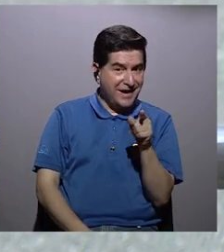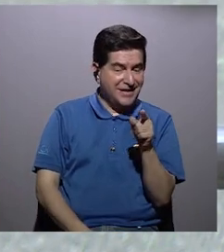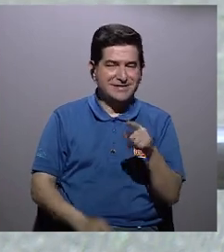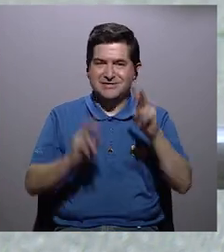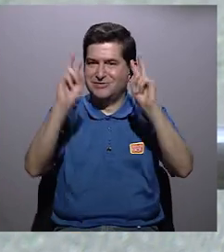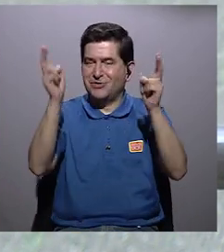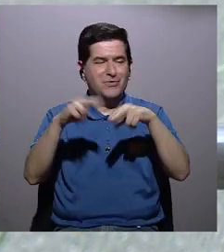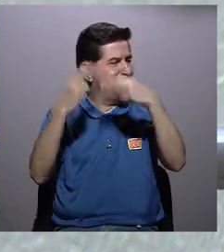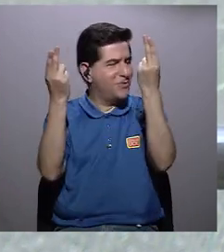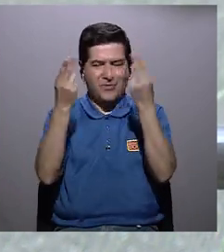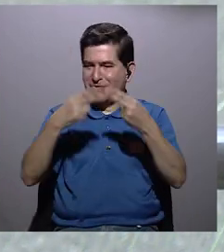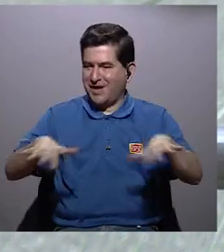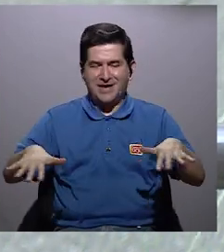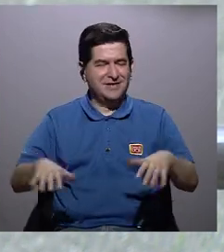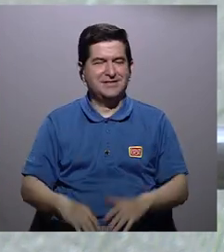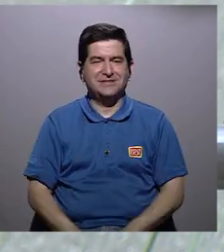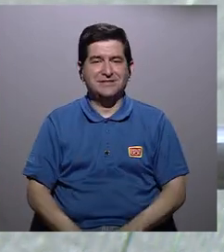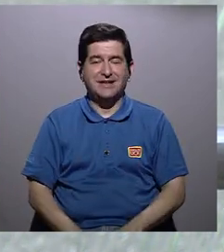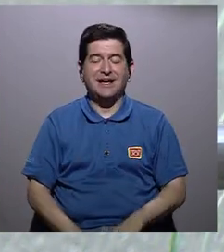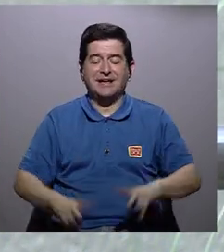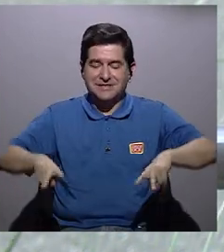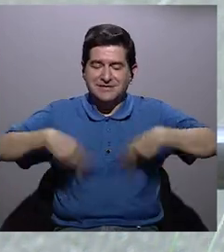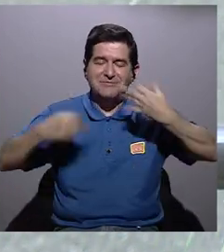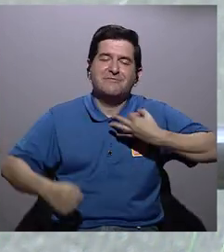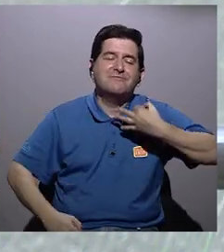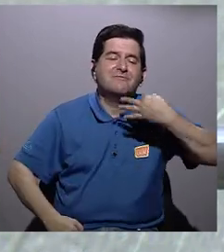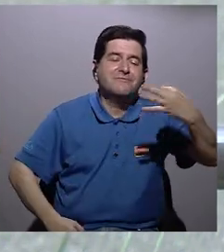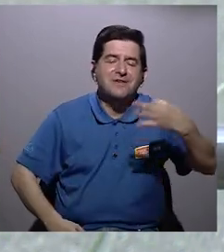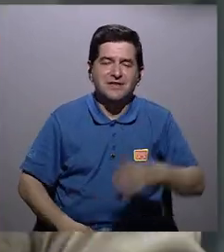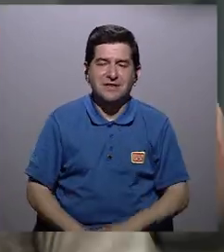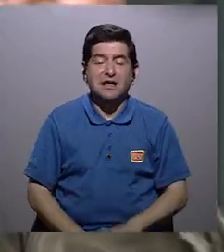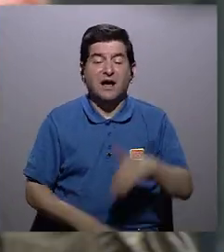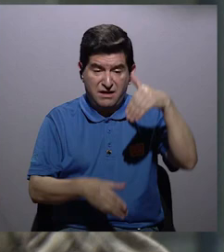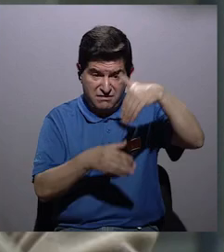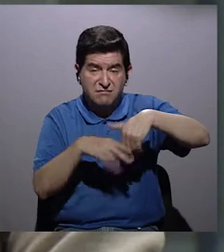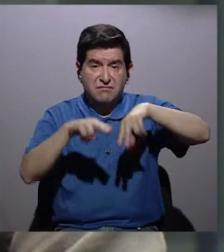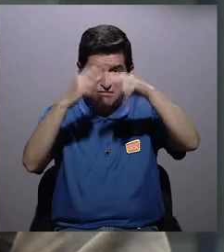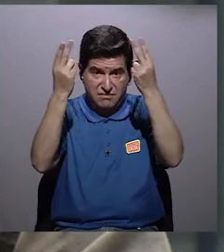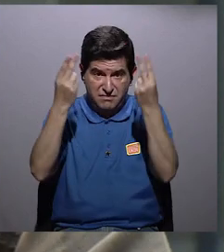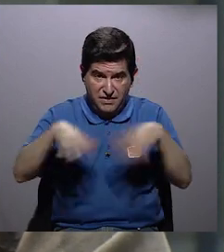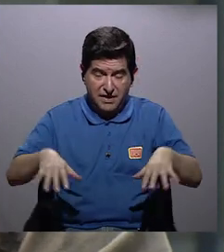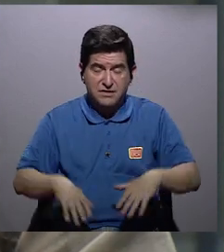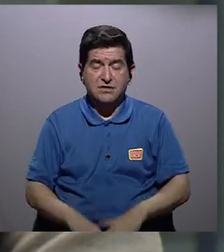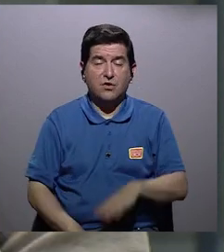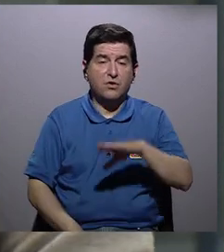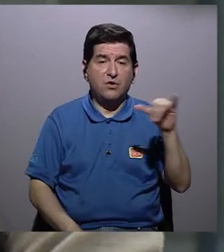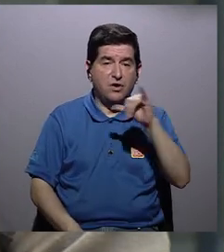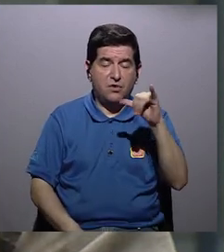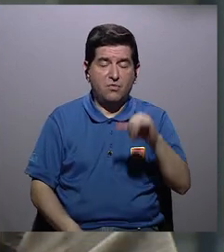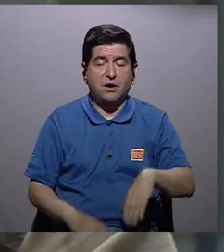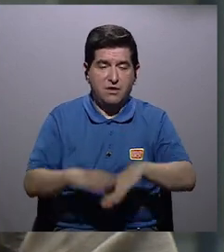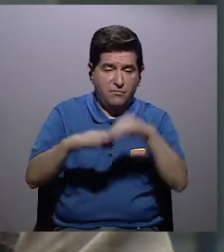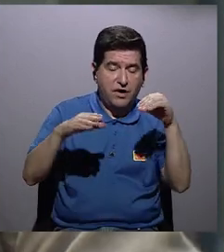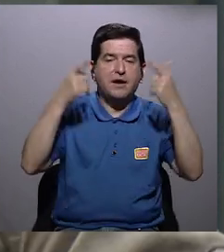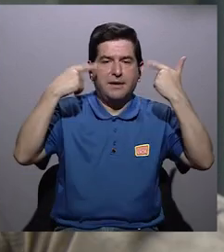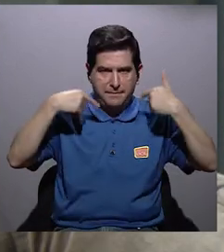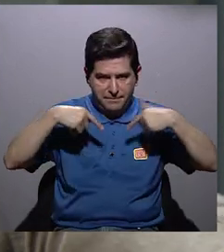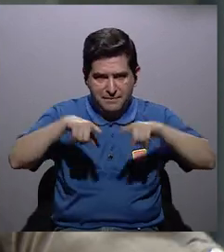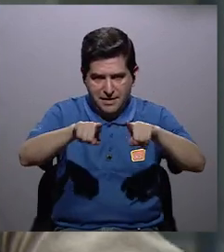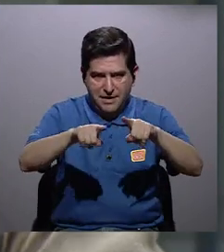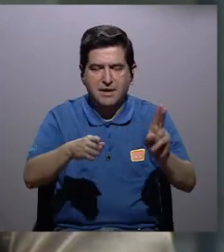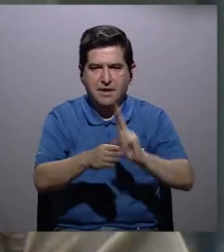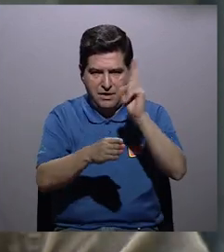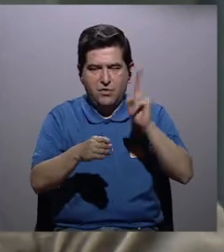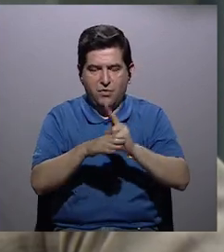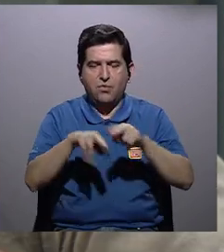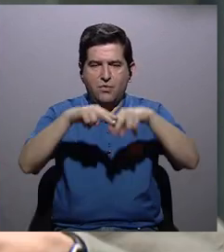no es un tema de la internet, eso es un tema de la vida diaria. Uh-huh. Está en la internet y está dentro de la internet. Si paralelamente con el uso